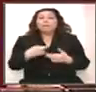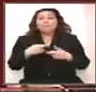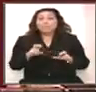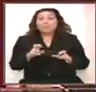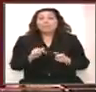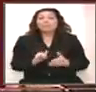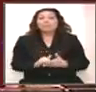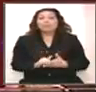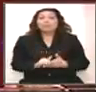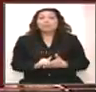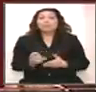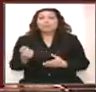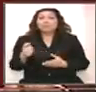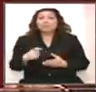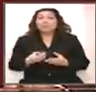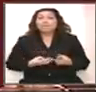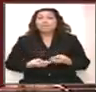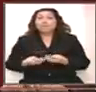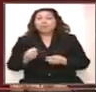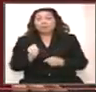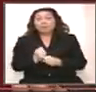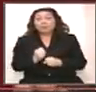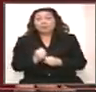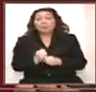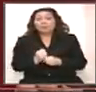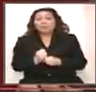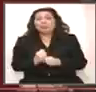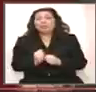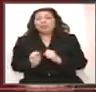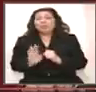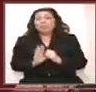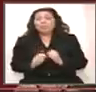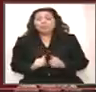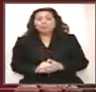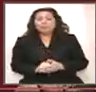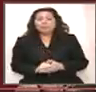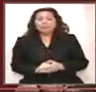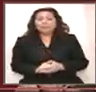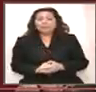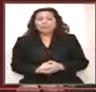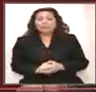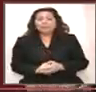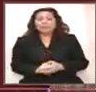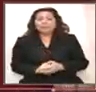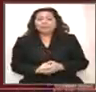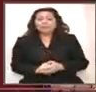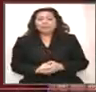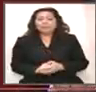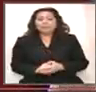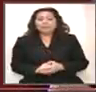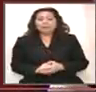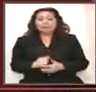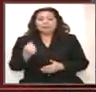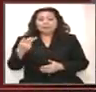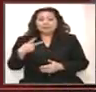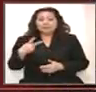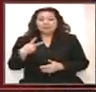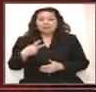promoción de la inserción en el mercado de trabajo a la población vulnerable. El